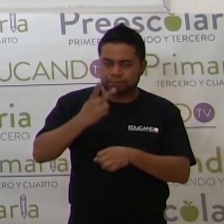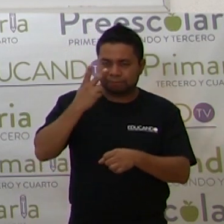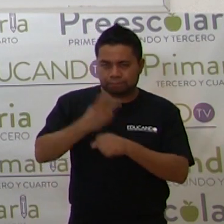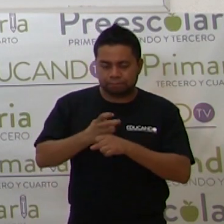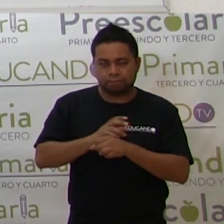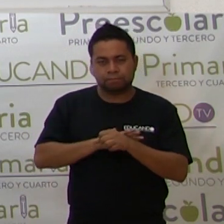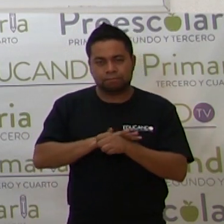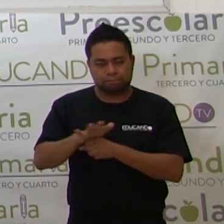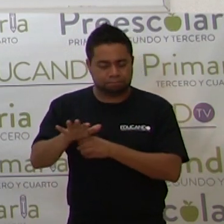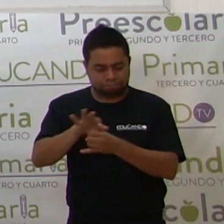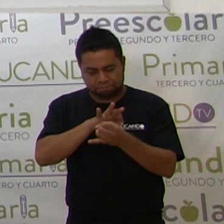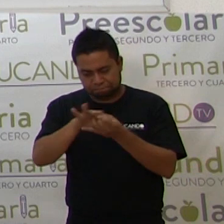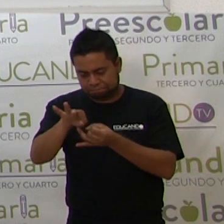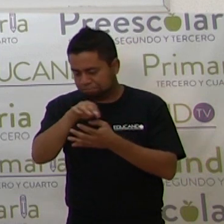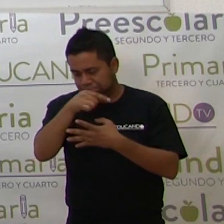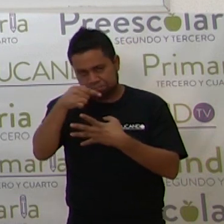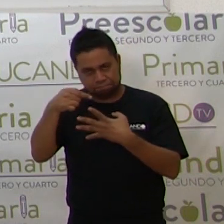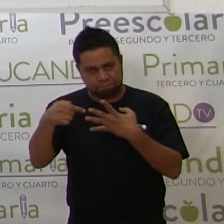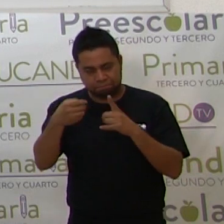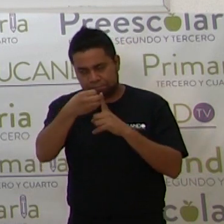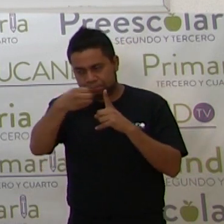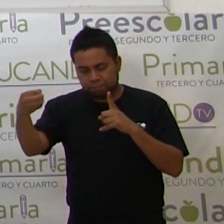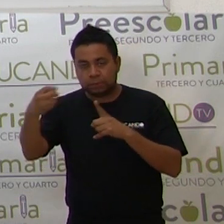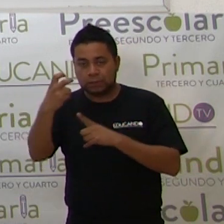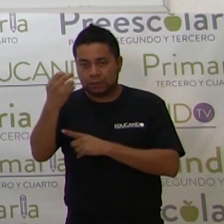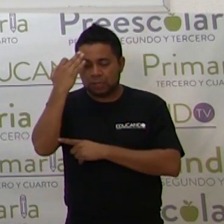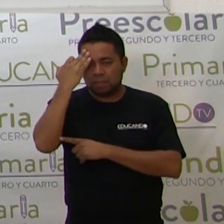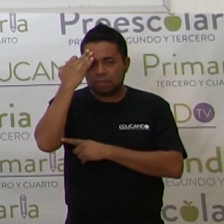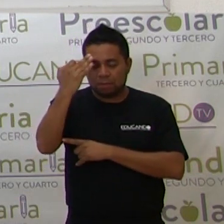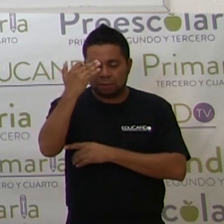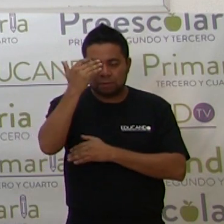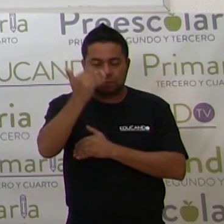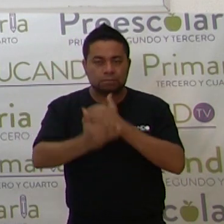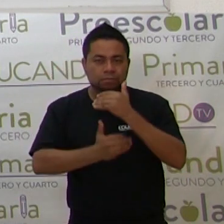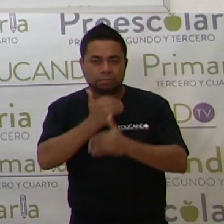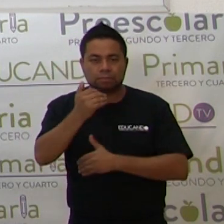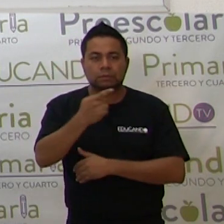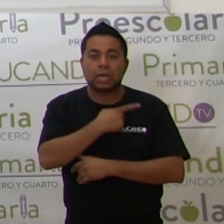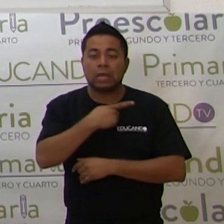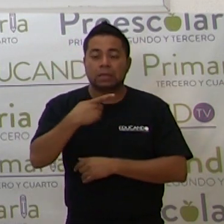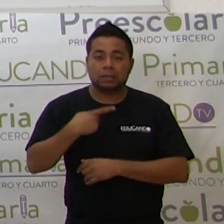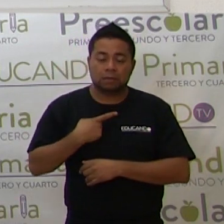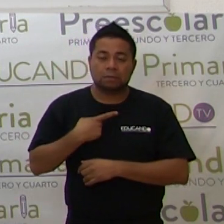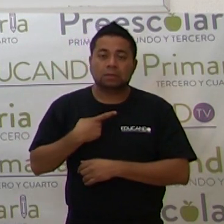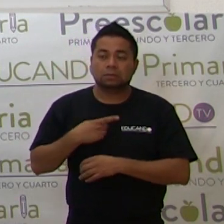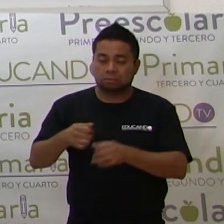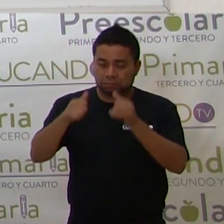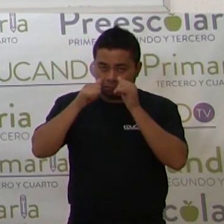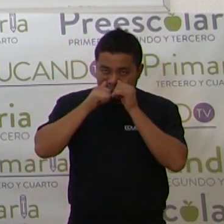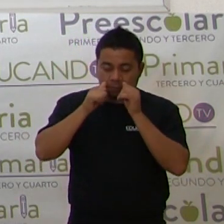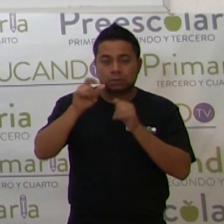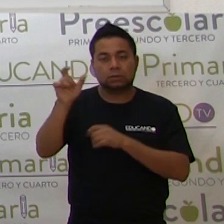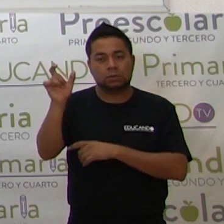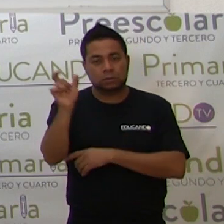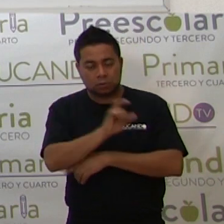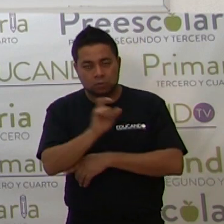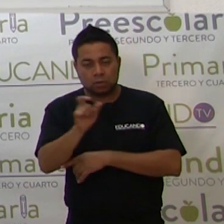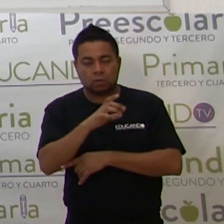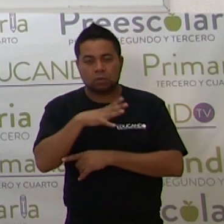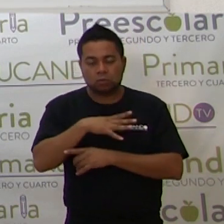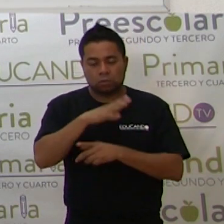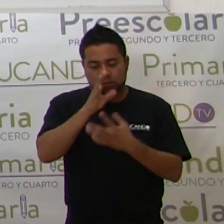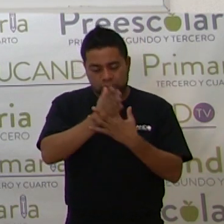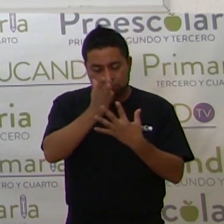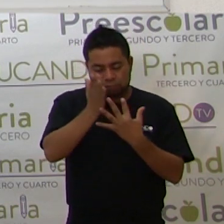¿Bien? Y en ese orden cronológico tenemos que tomar muy en cuenta cuando vamos a hacer una